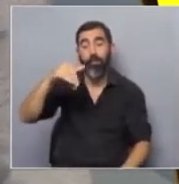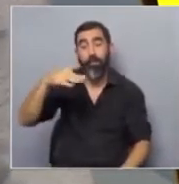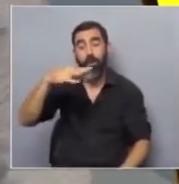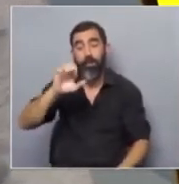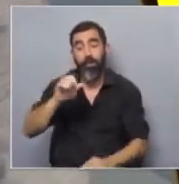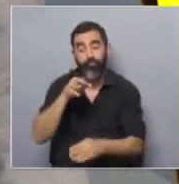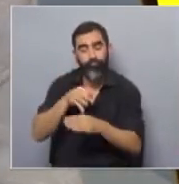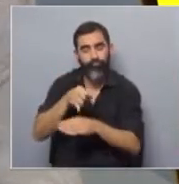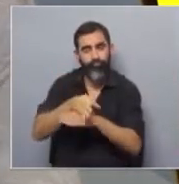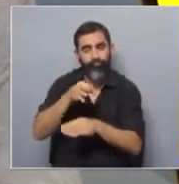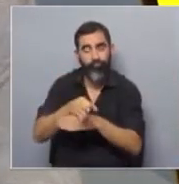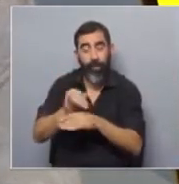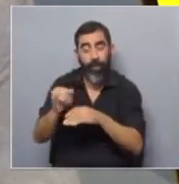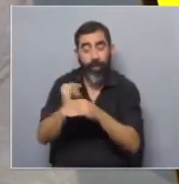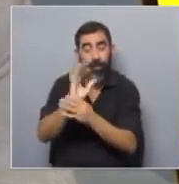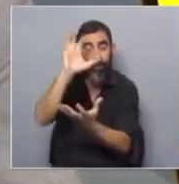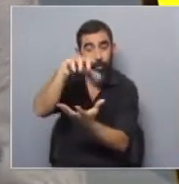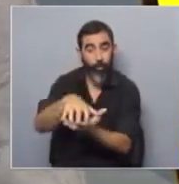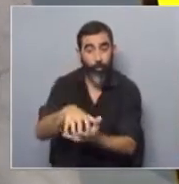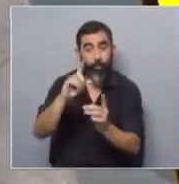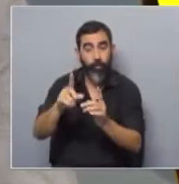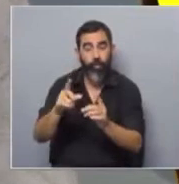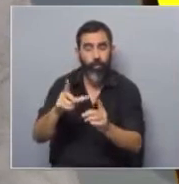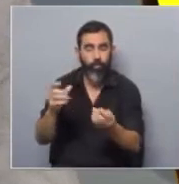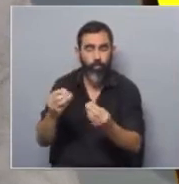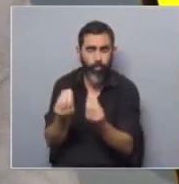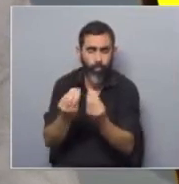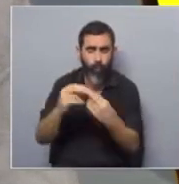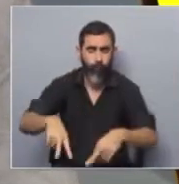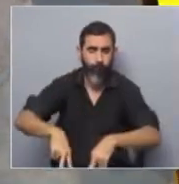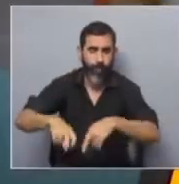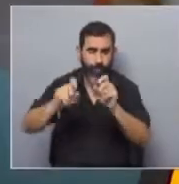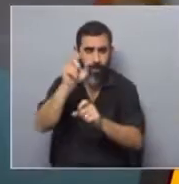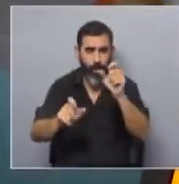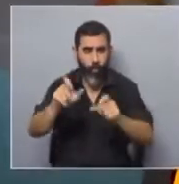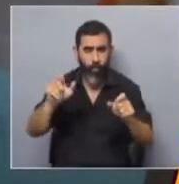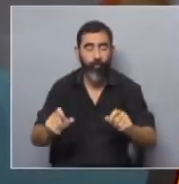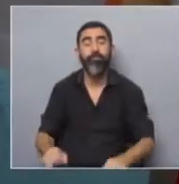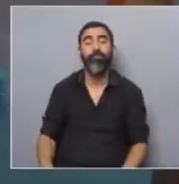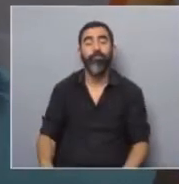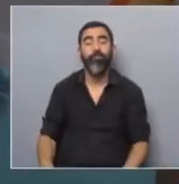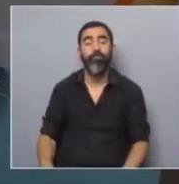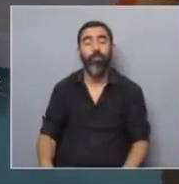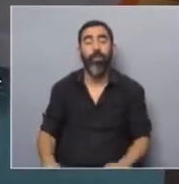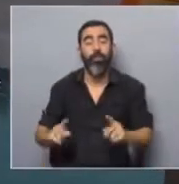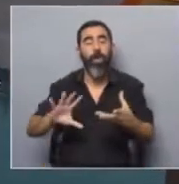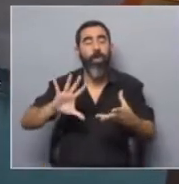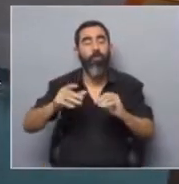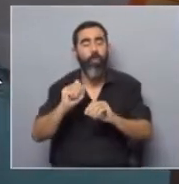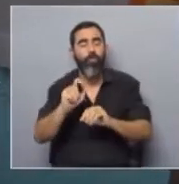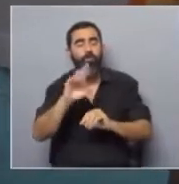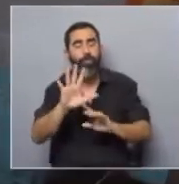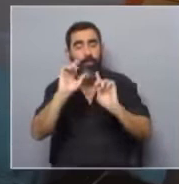tan formador que nos dejó no solo el instituto, sino toda una generación de investigadores. Sí, y un espíritu peculiar